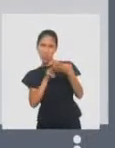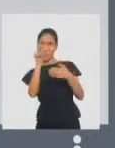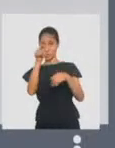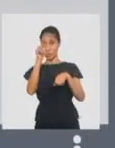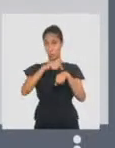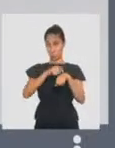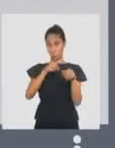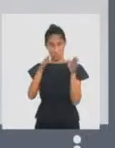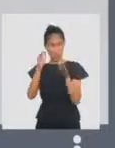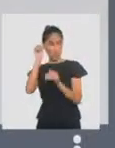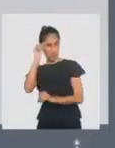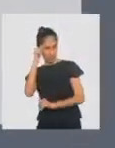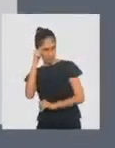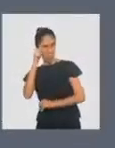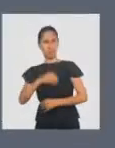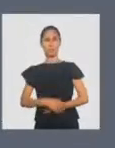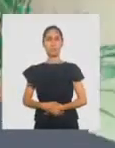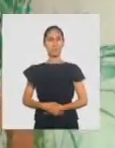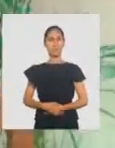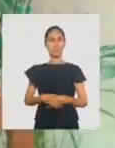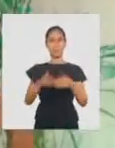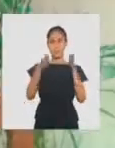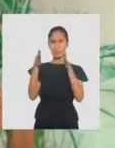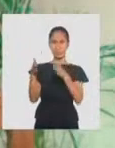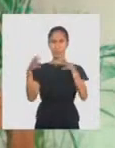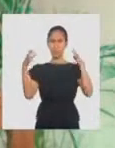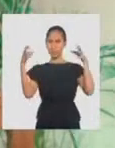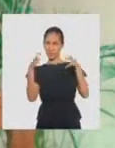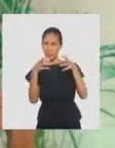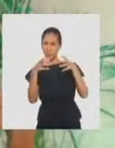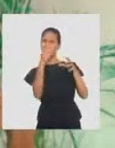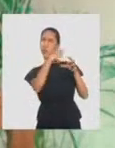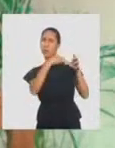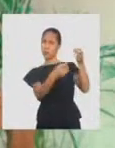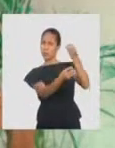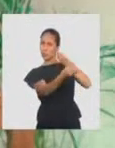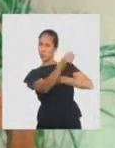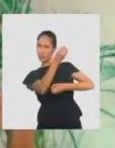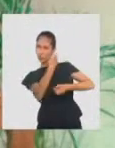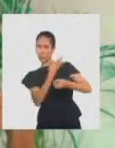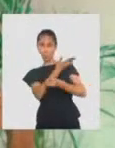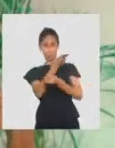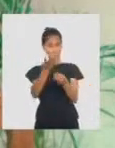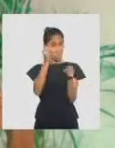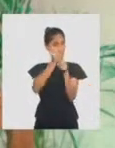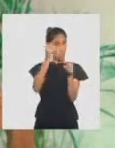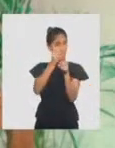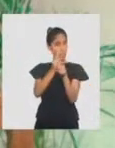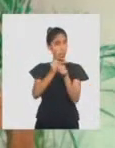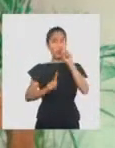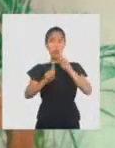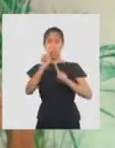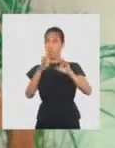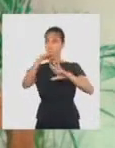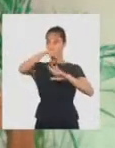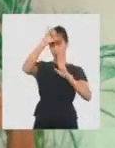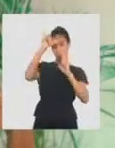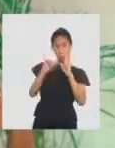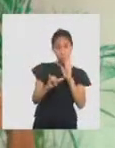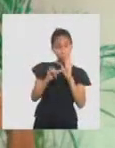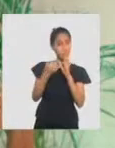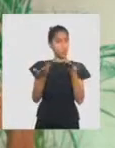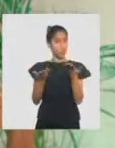your turn and remember and say it. El equipo de producción nos ha comentado que ustedes están trabajando en unos proyectos